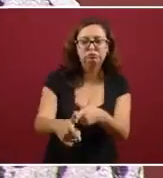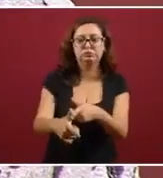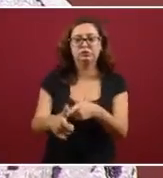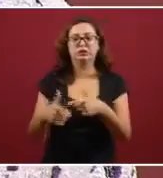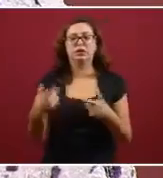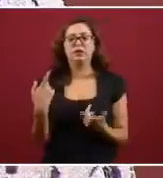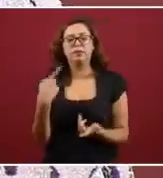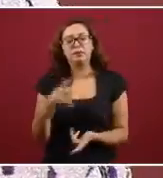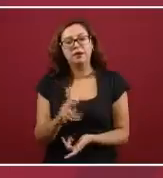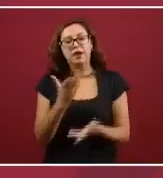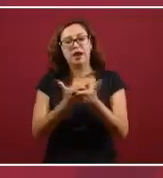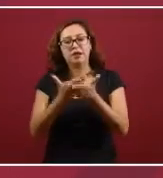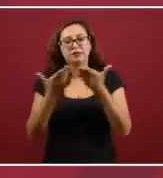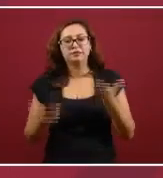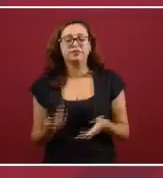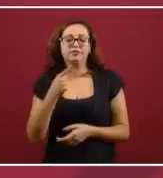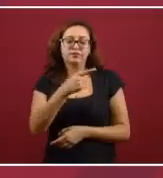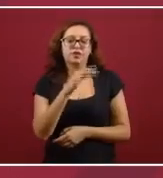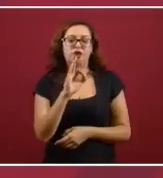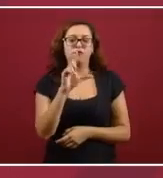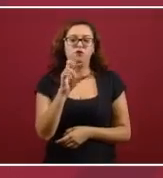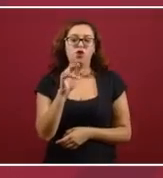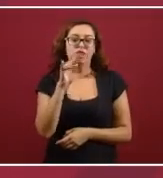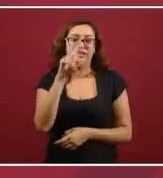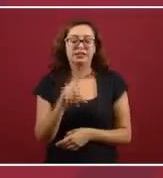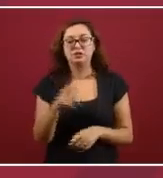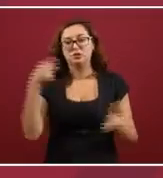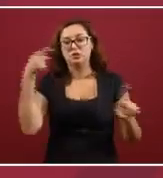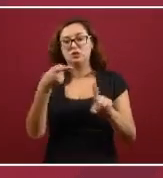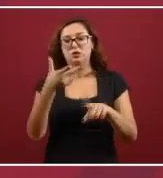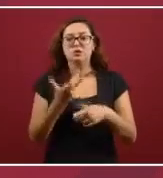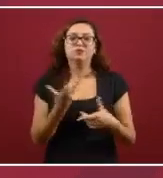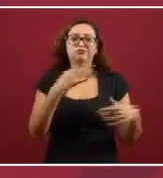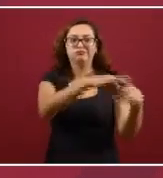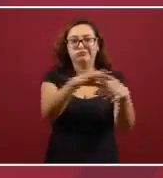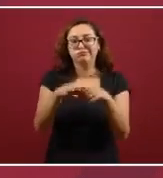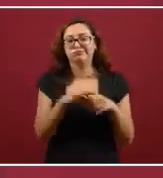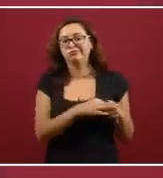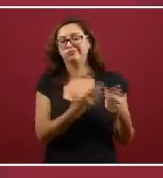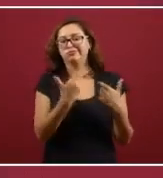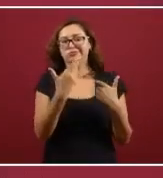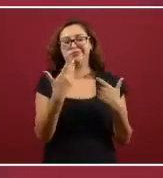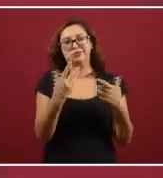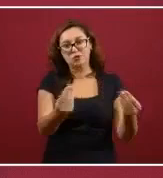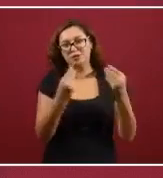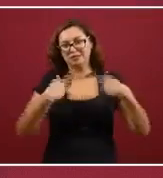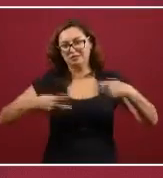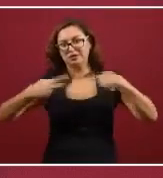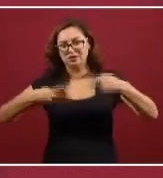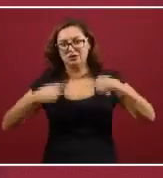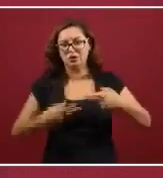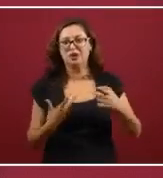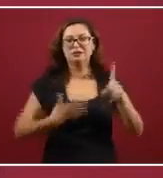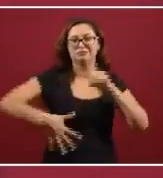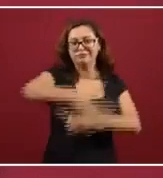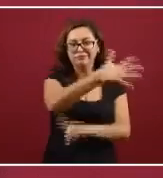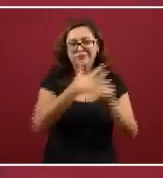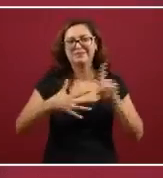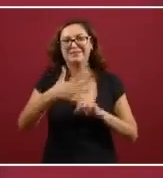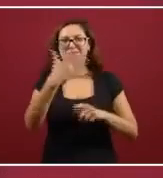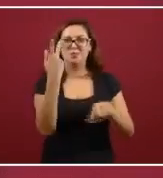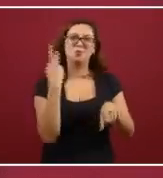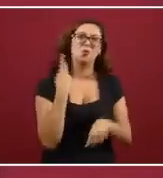un estado clave para las elecciones, sobre todo las presidenciales, y hay un fuerte cabildeo y